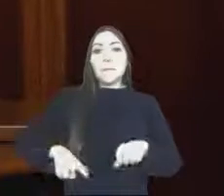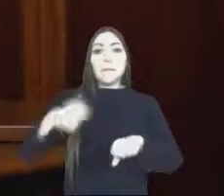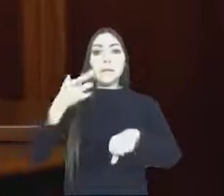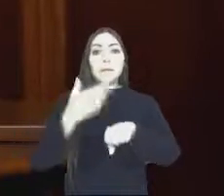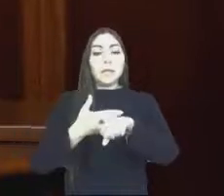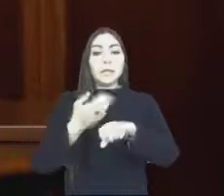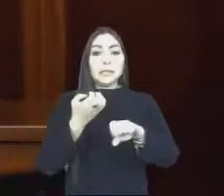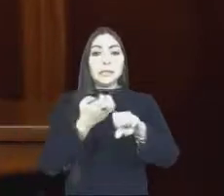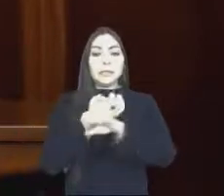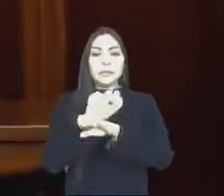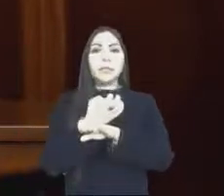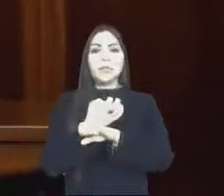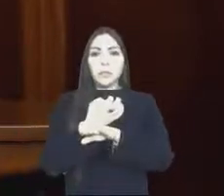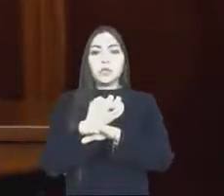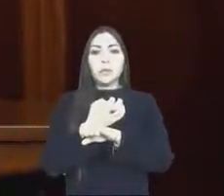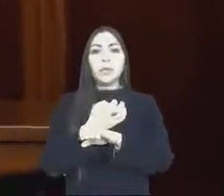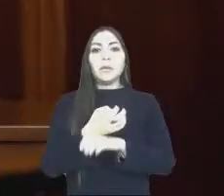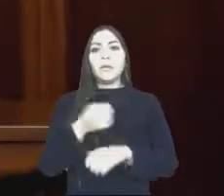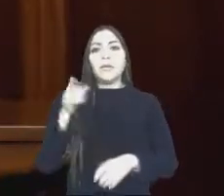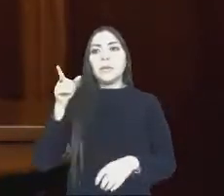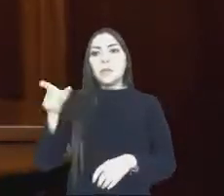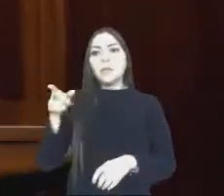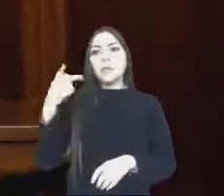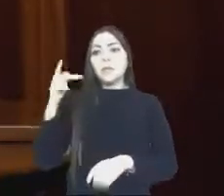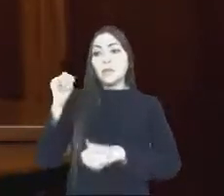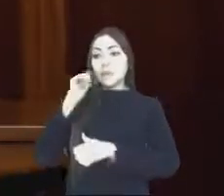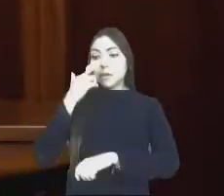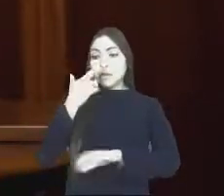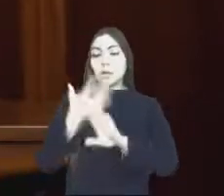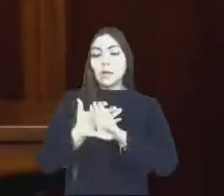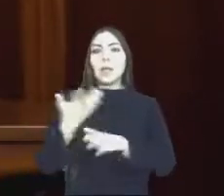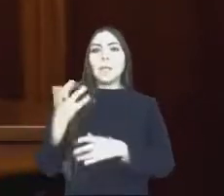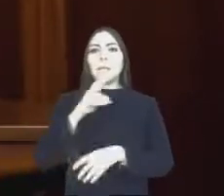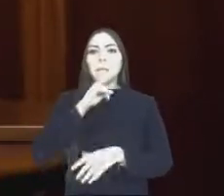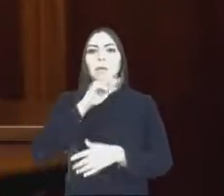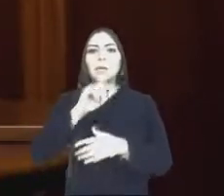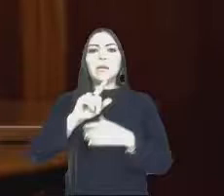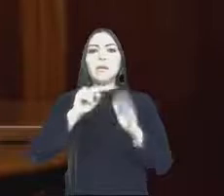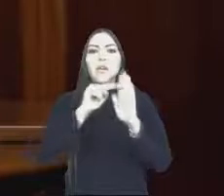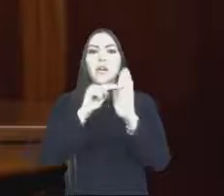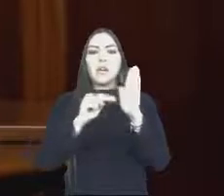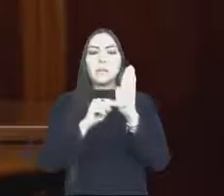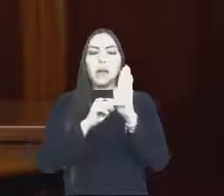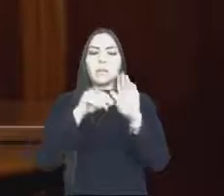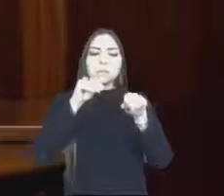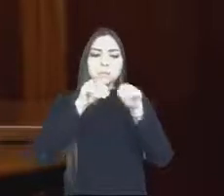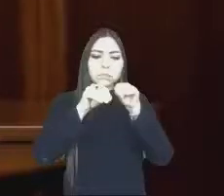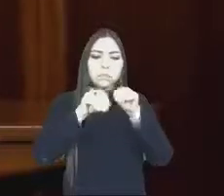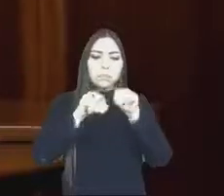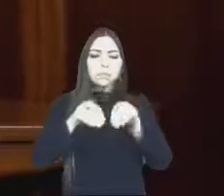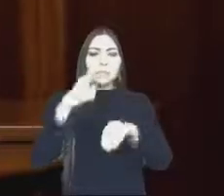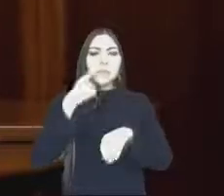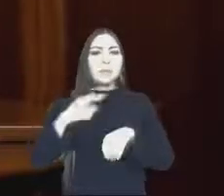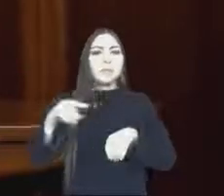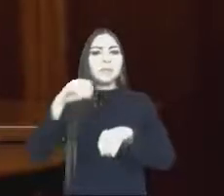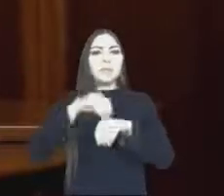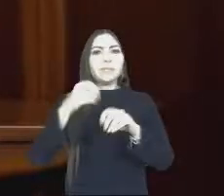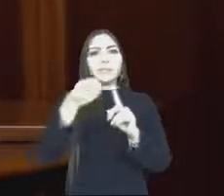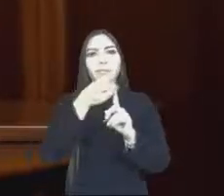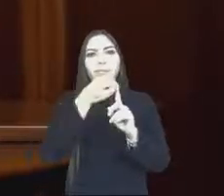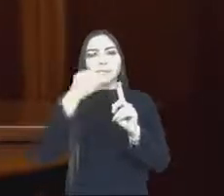facultadas, elaboren una norma técnica que regule de manera